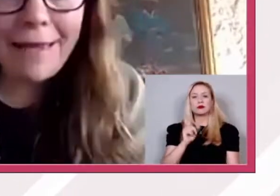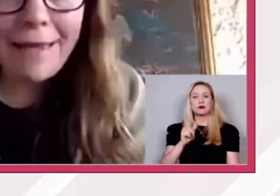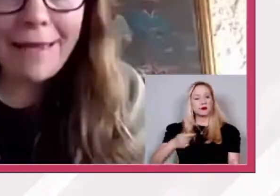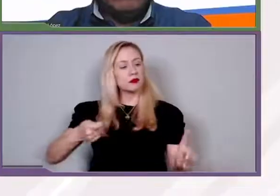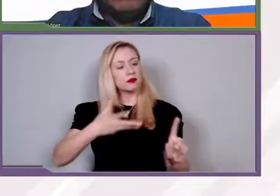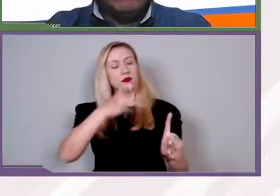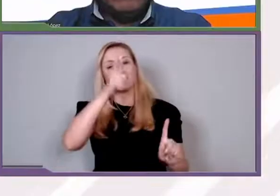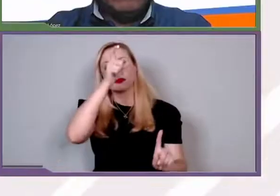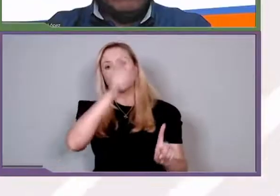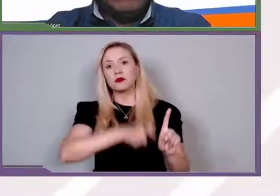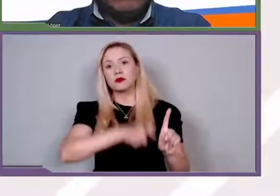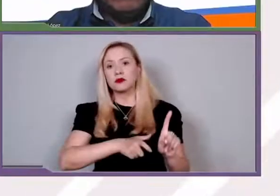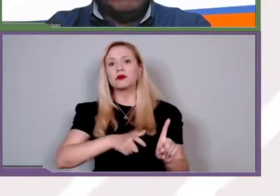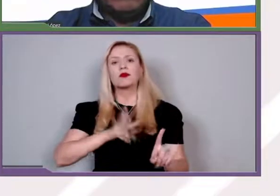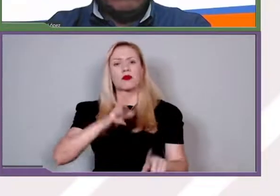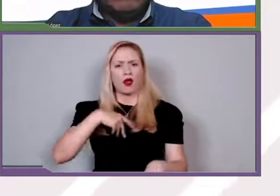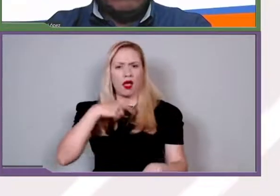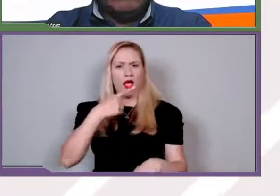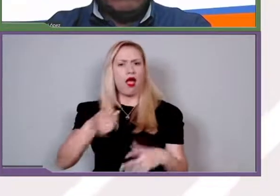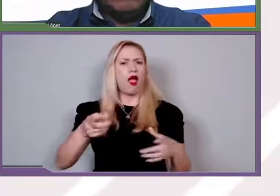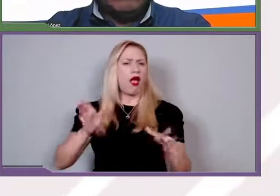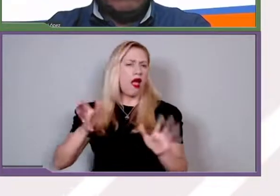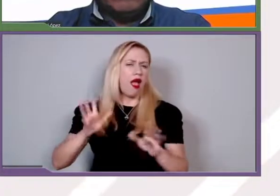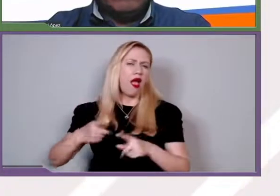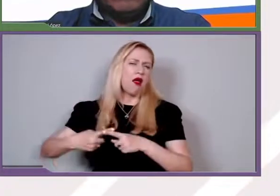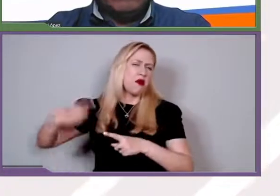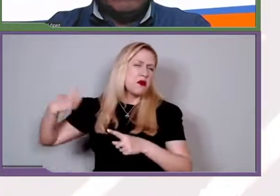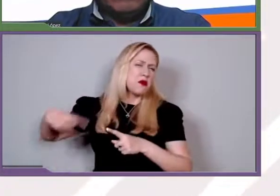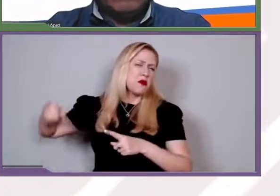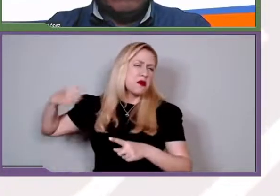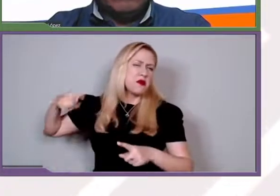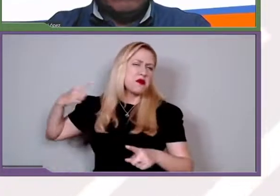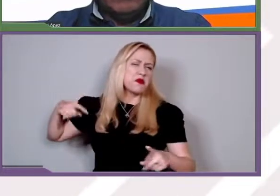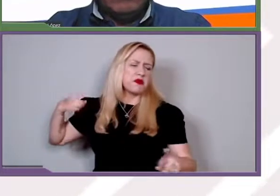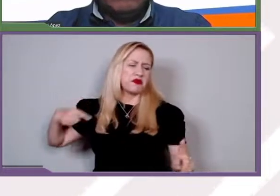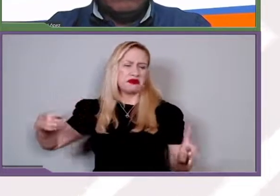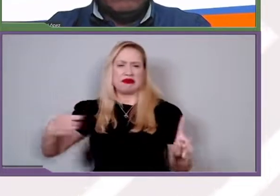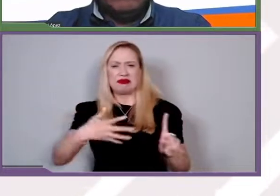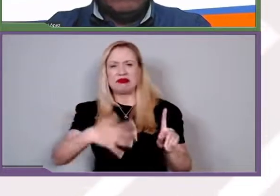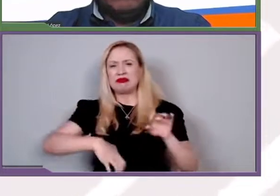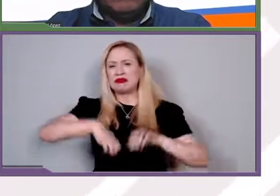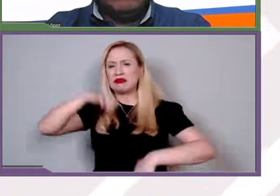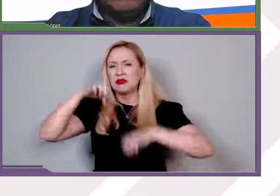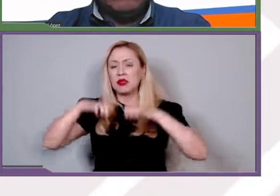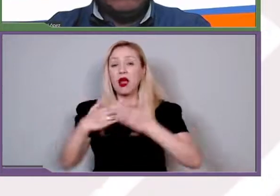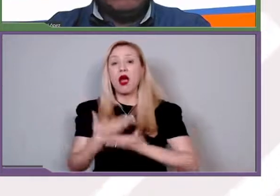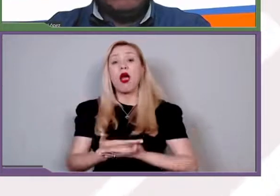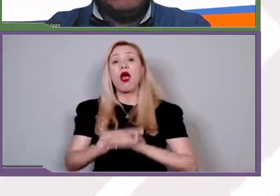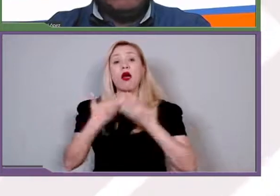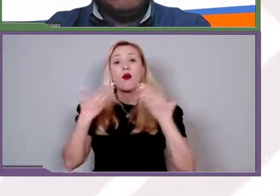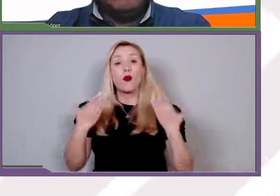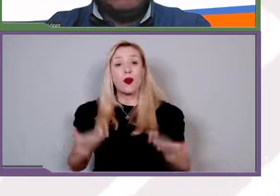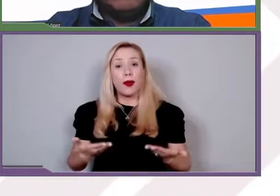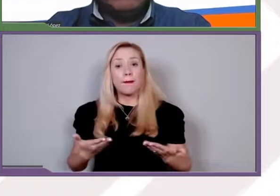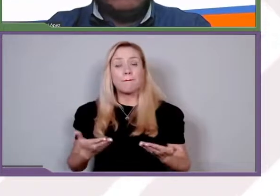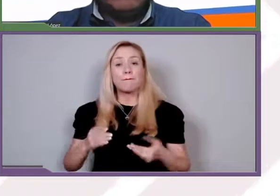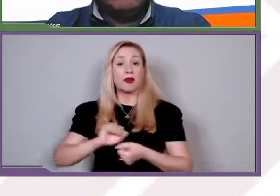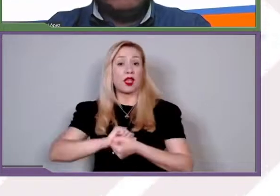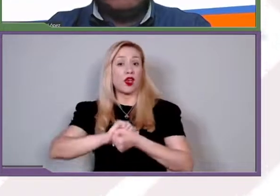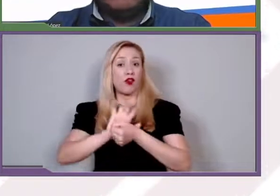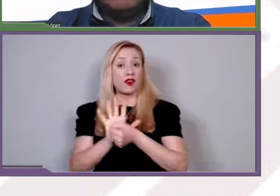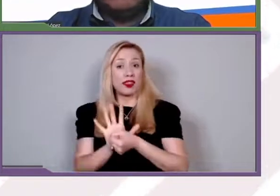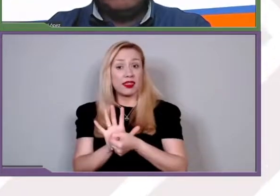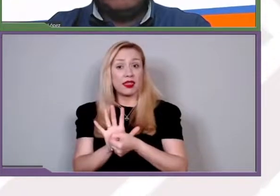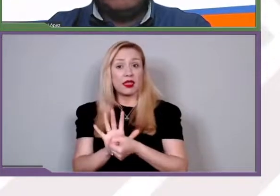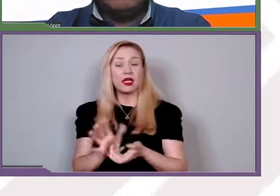ya venía, ¿no? Que estamos platicando eso, ya venía estos prejuicios en contra de las personas mayores y ahora con la COVID,